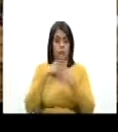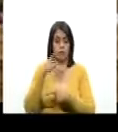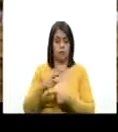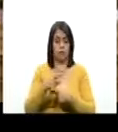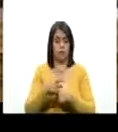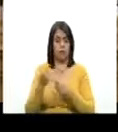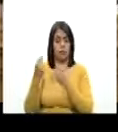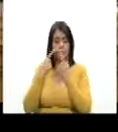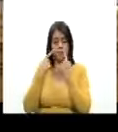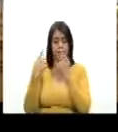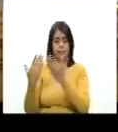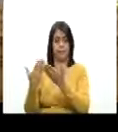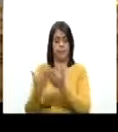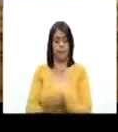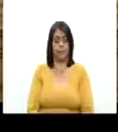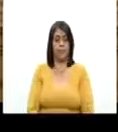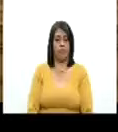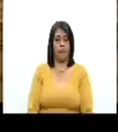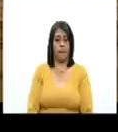Adelante, Michelo.